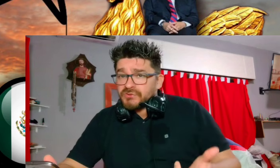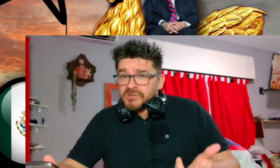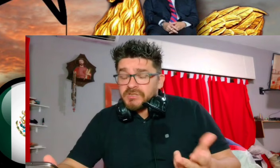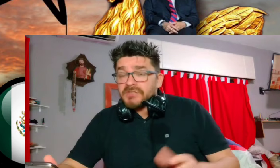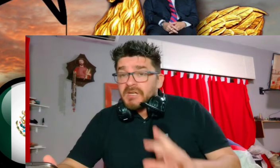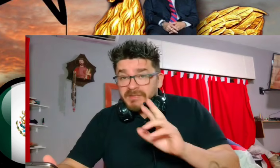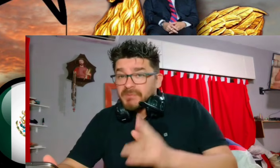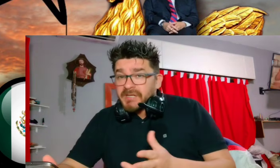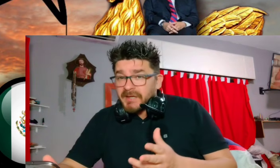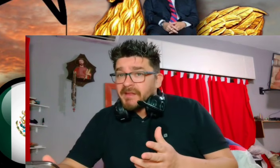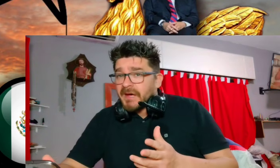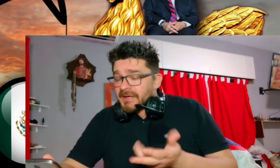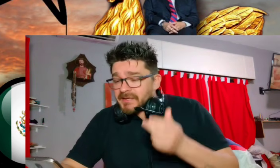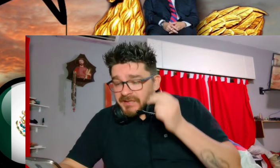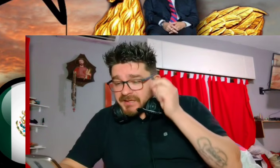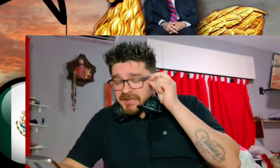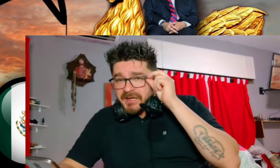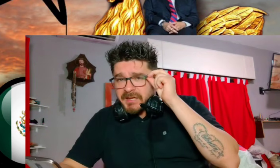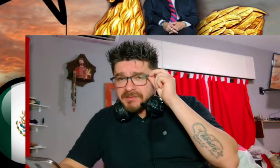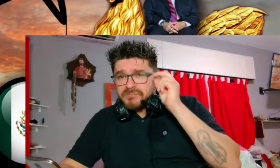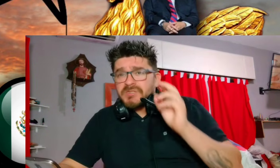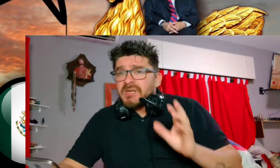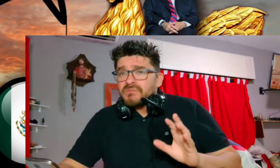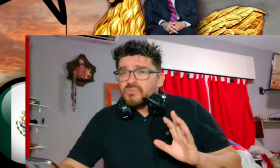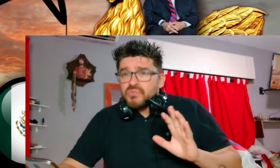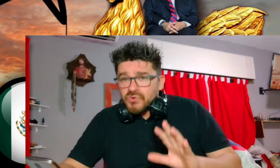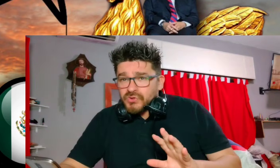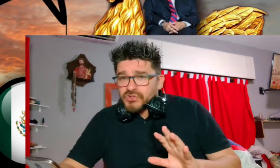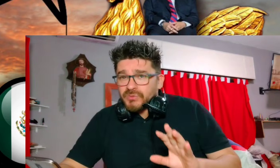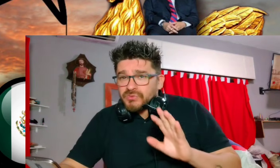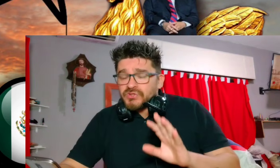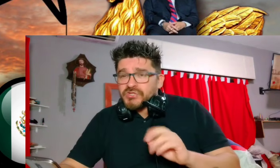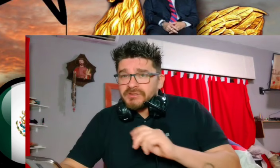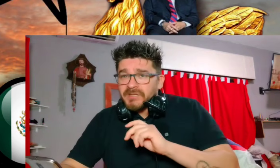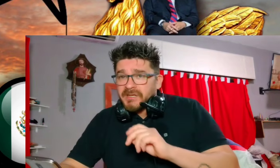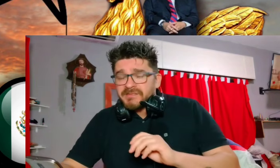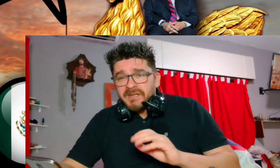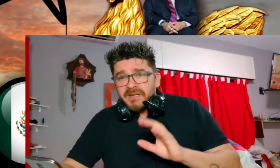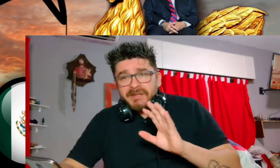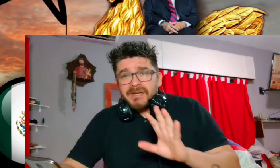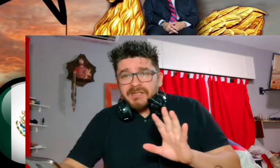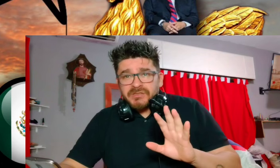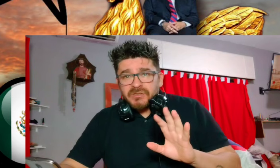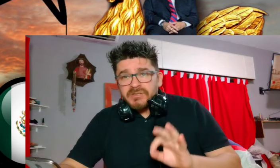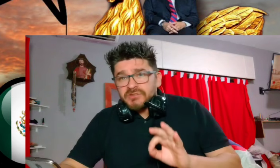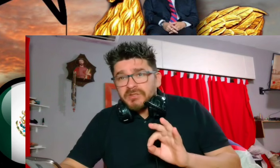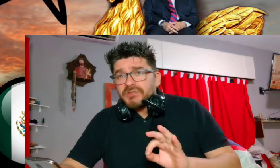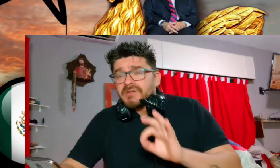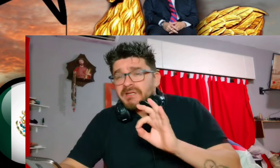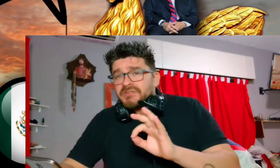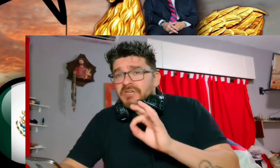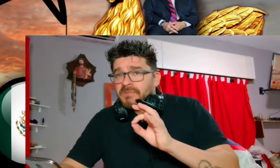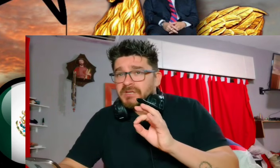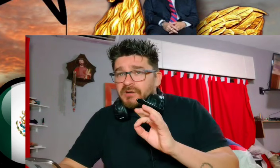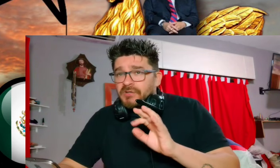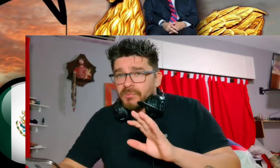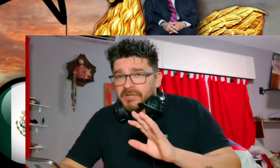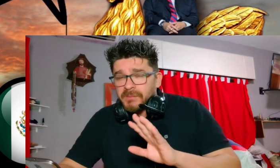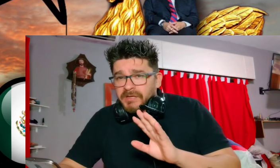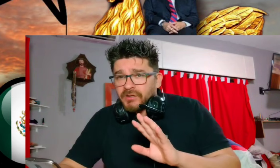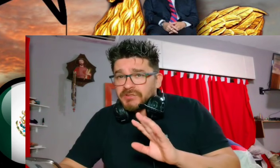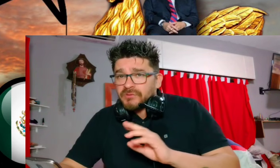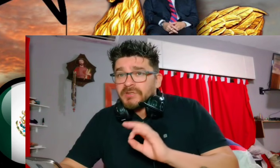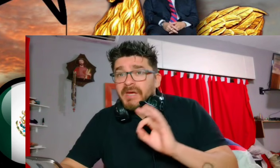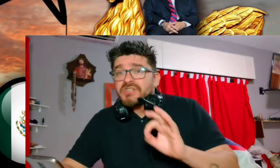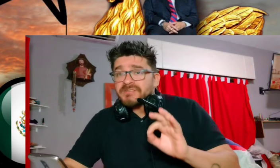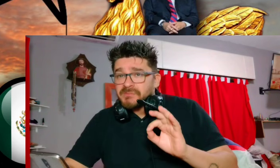China, Estados Unidos, también Canadá? Tienen mucho, mucho interés en el litio. Y sobre todo en el litio de México, ¿no?